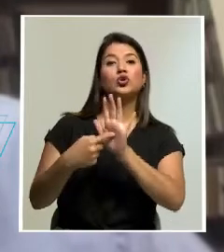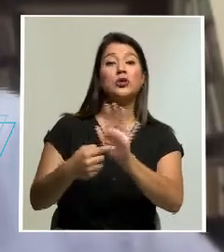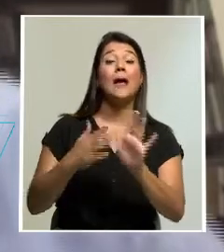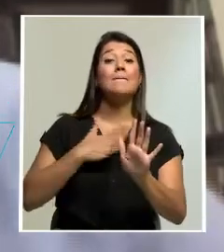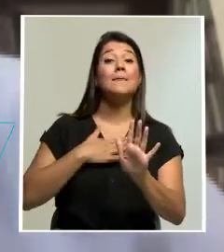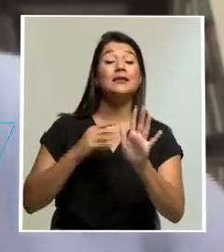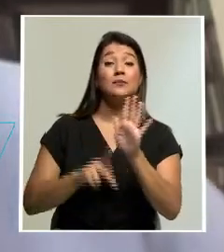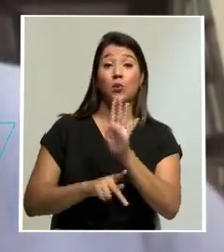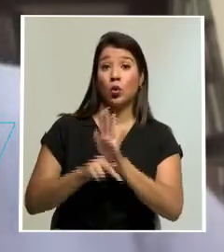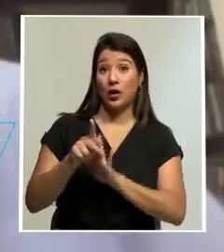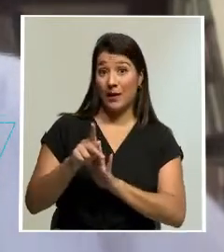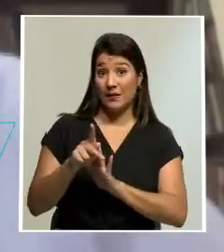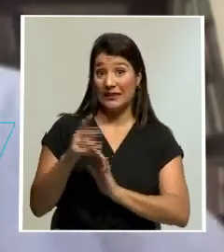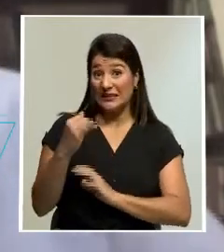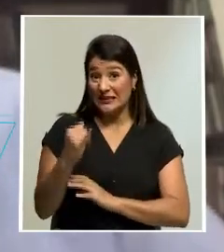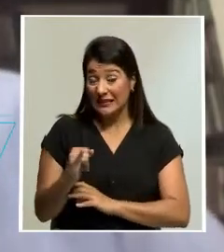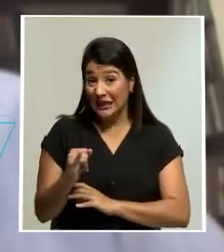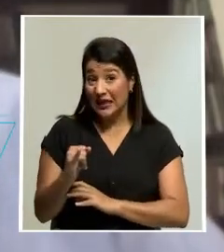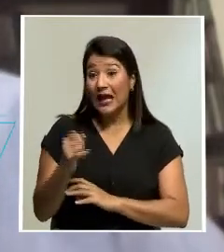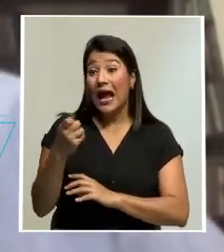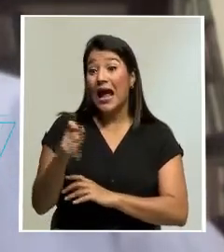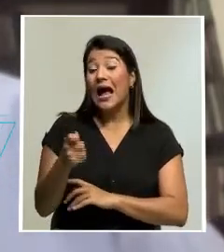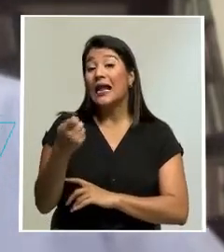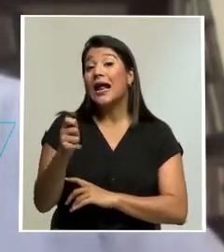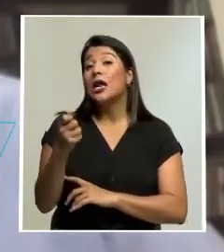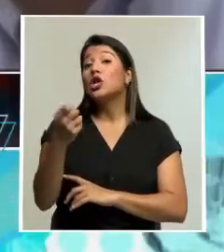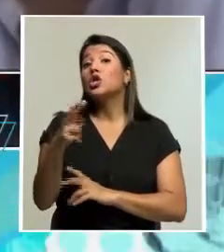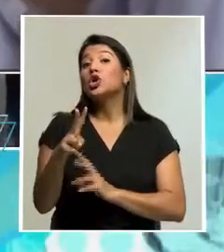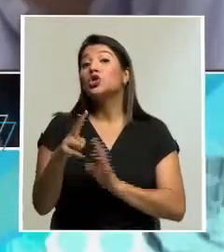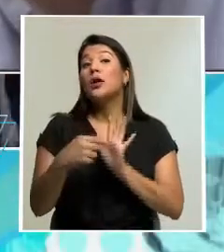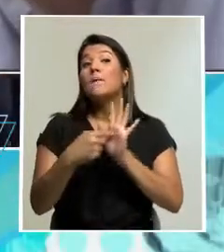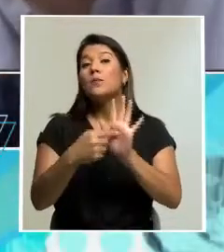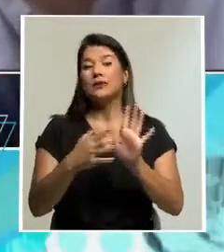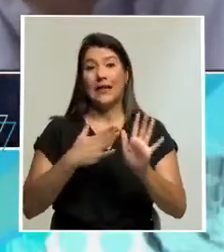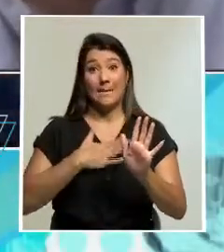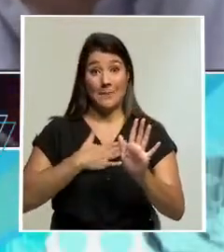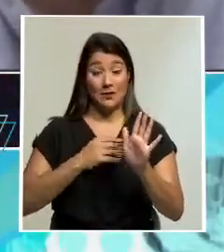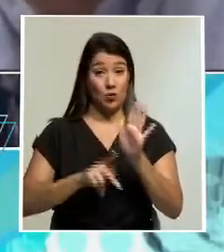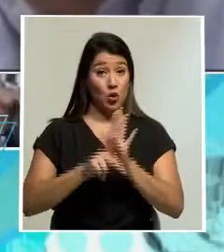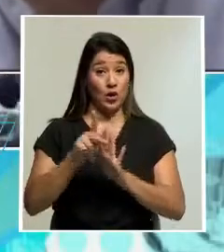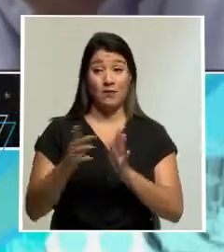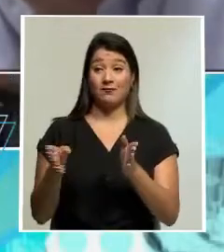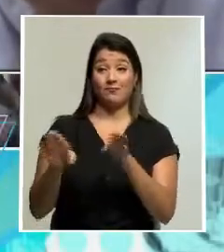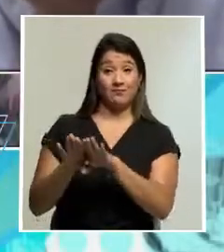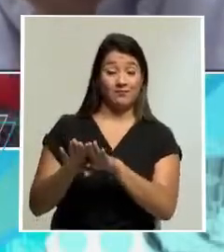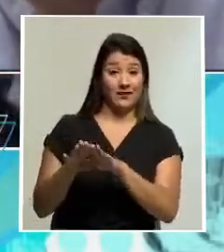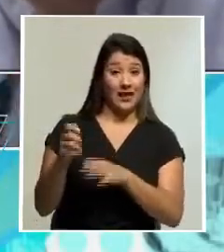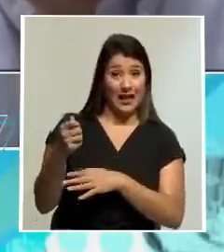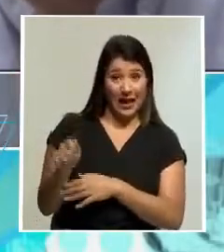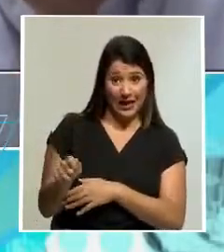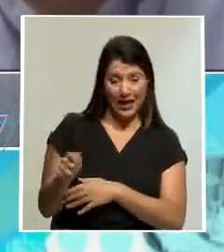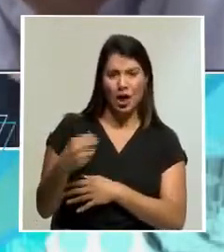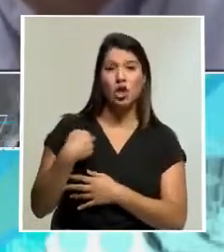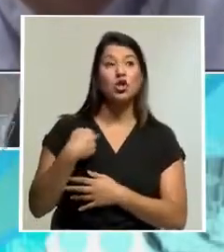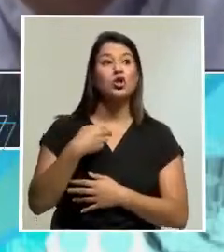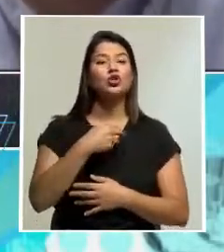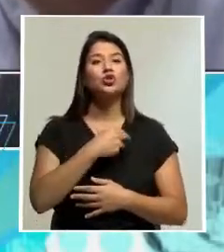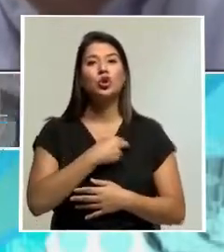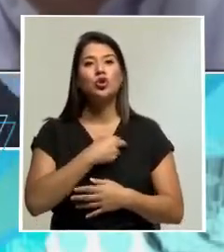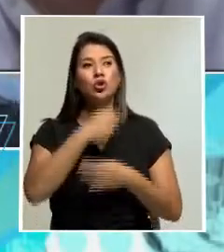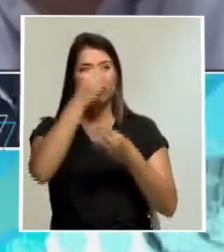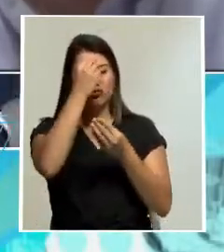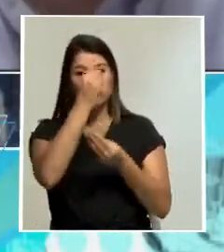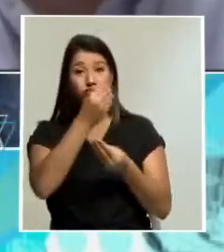programas, de lo contrario cierran el canal, y tampoco en el sistema de cable. Nosotros divulgamos nuestros